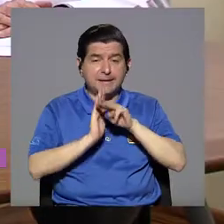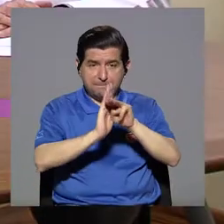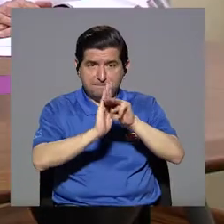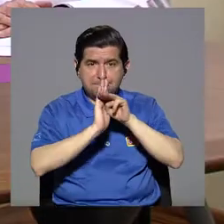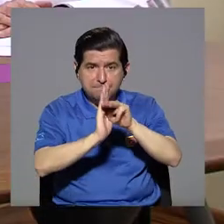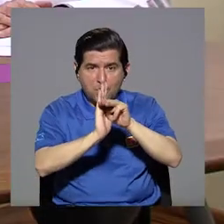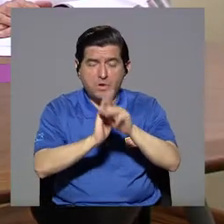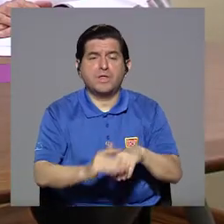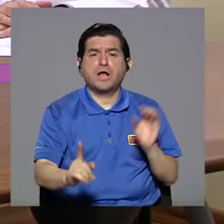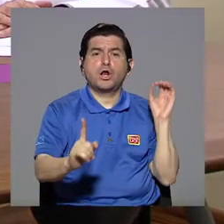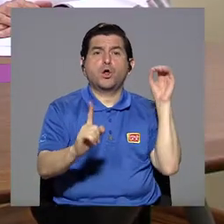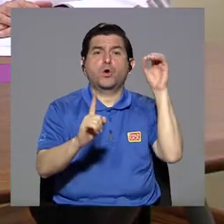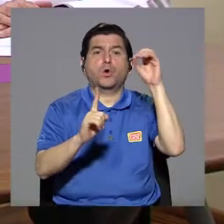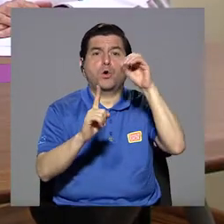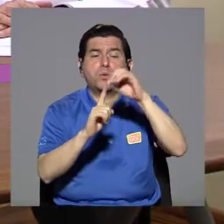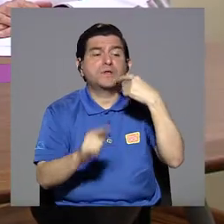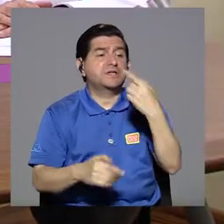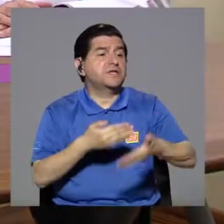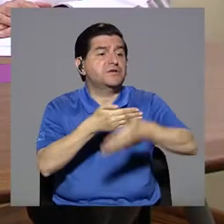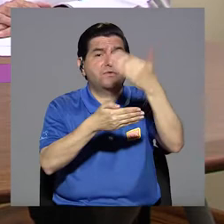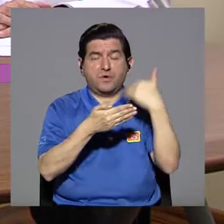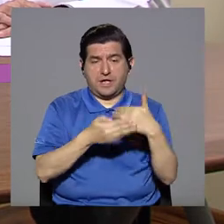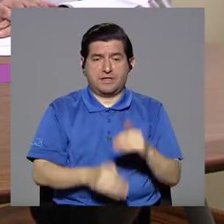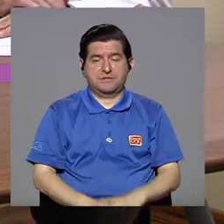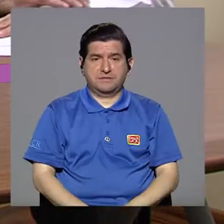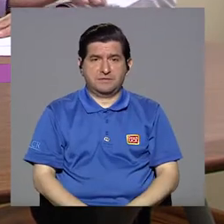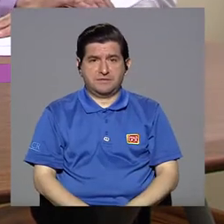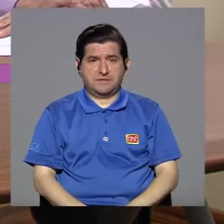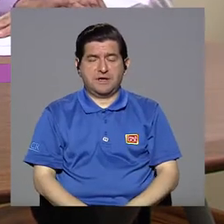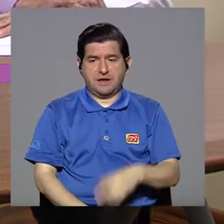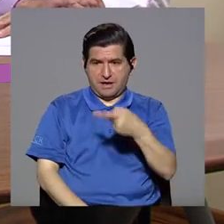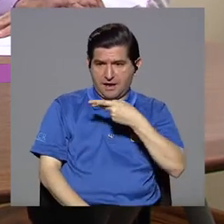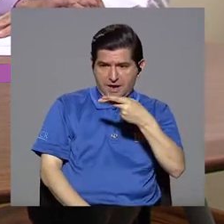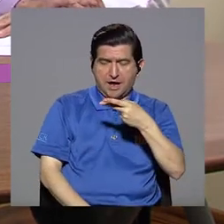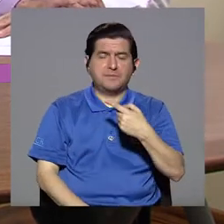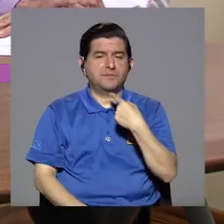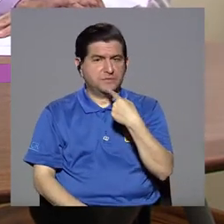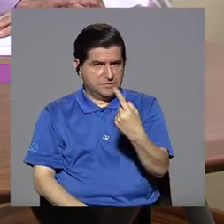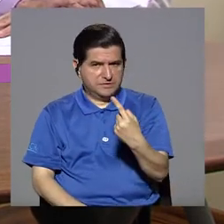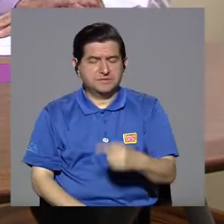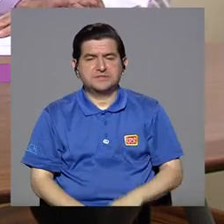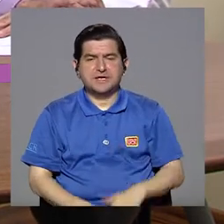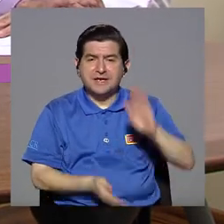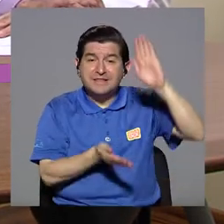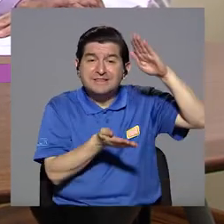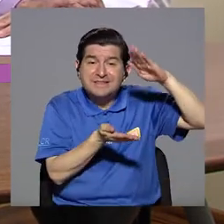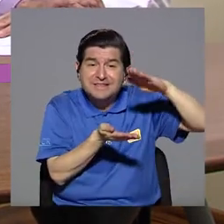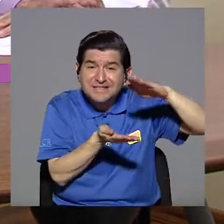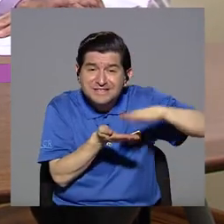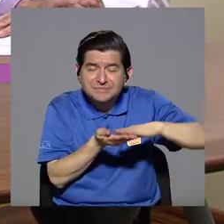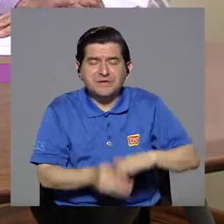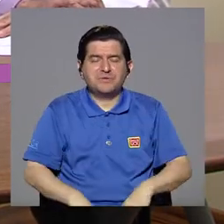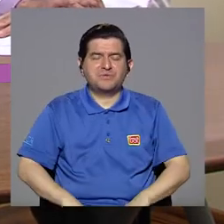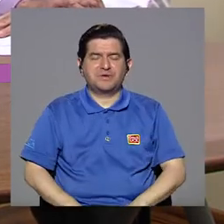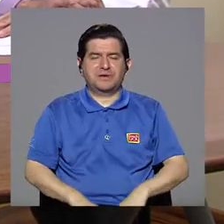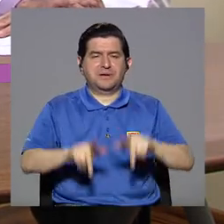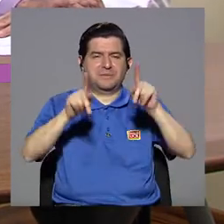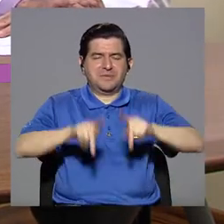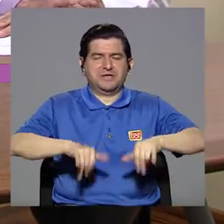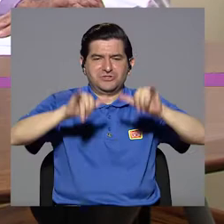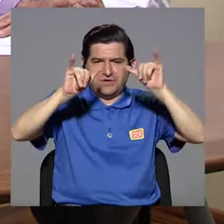hacer esta modalidad con nuestro objetivo era como lo mencionaba tanto torpeza da con el personal es tratar de reducir la